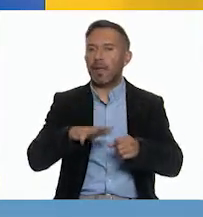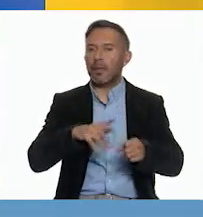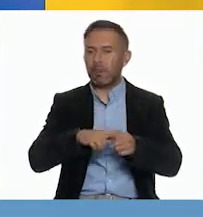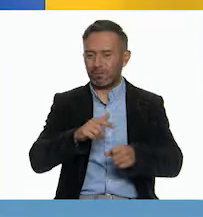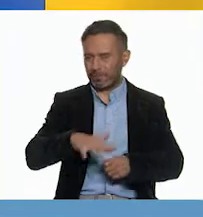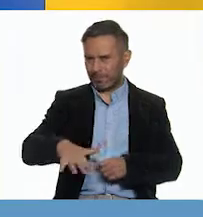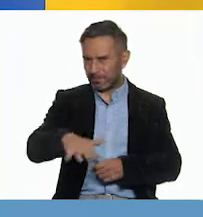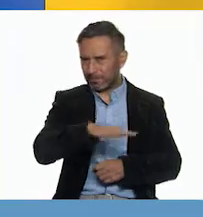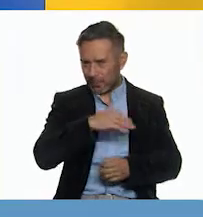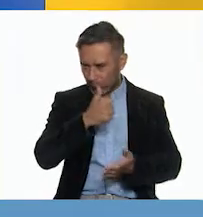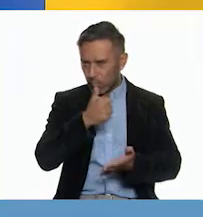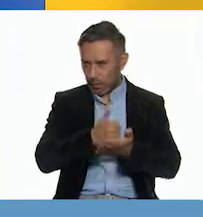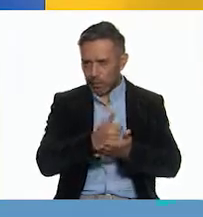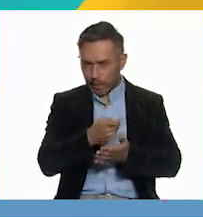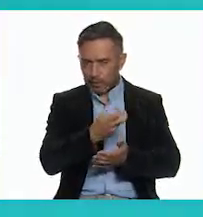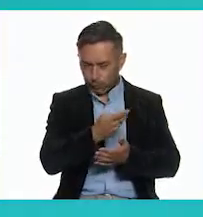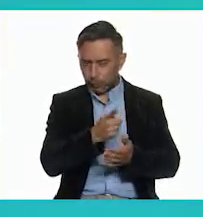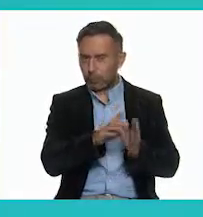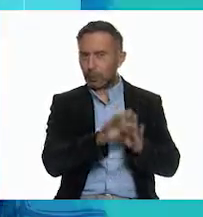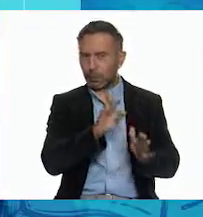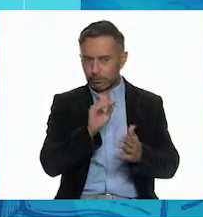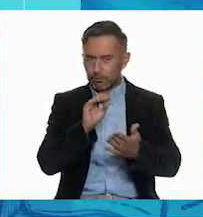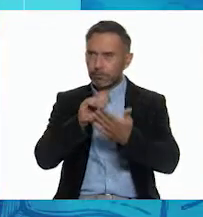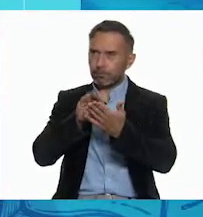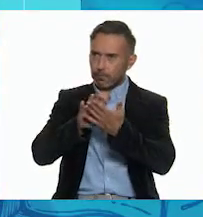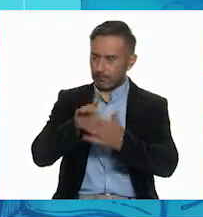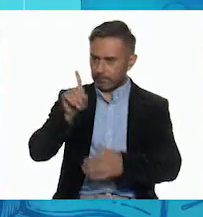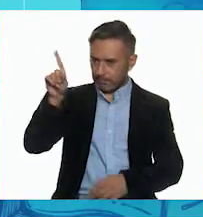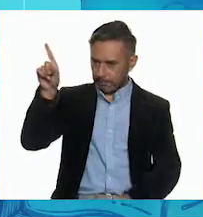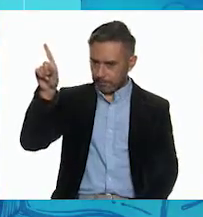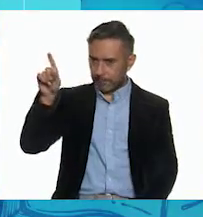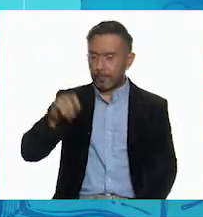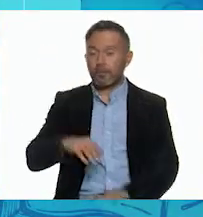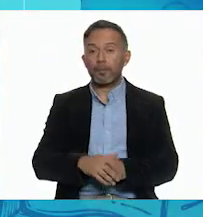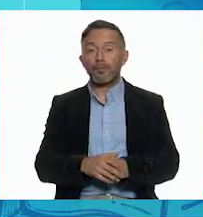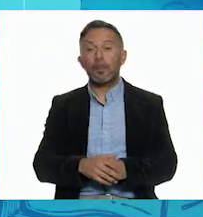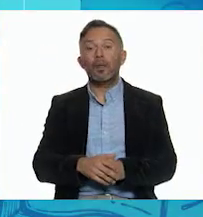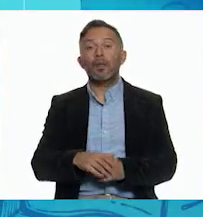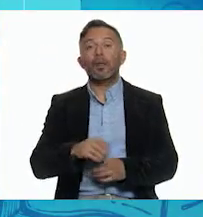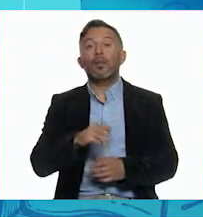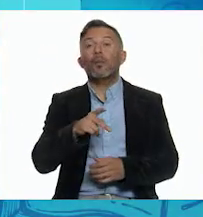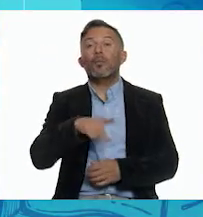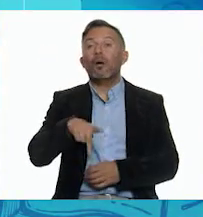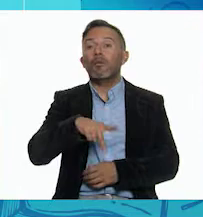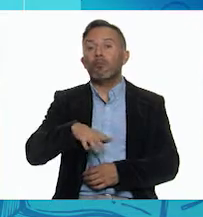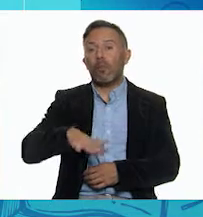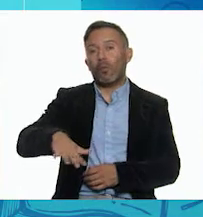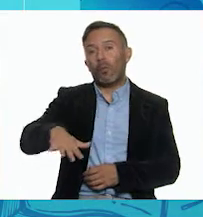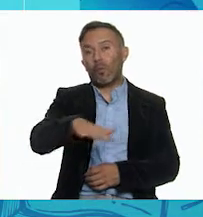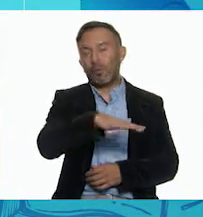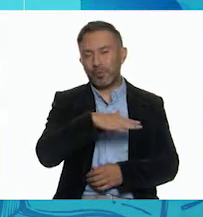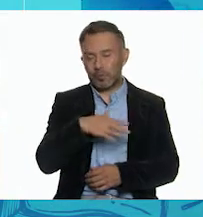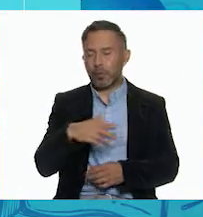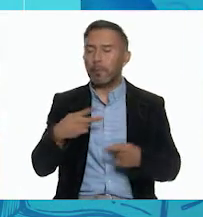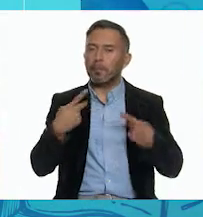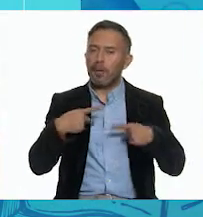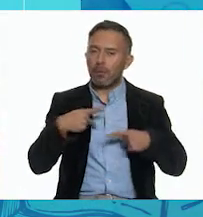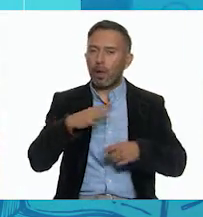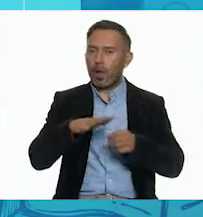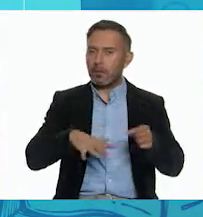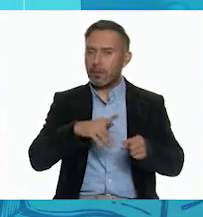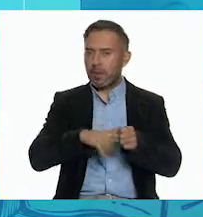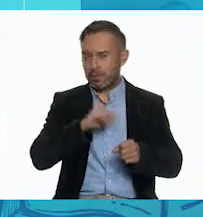pueblo. Vamos a anotarlo entonces. Las personas y animales del pueblo, que también son personajes de la